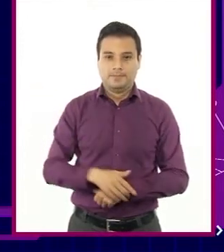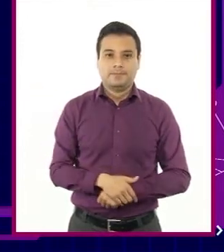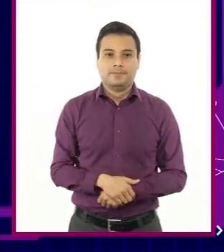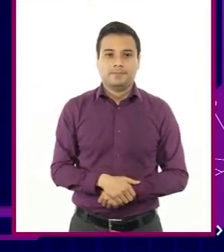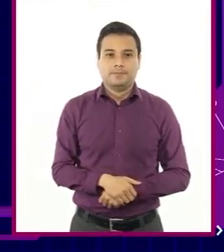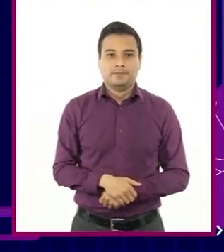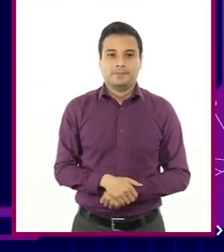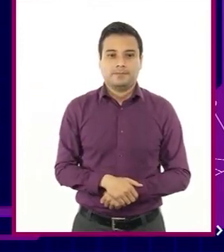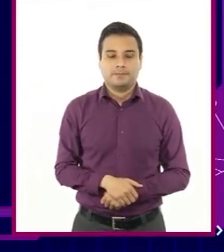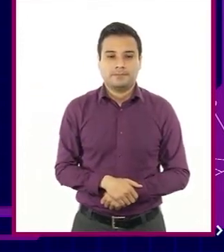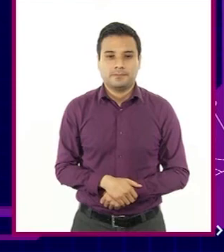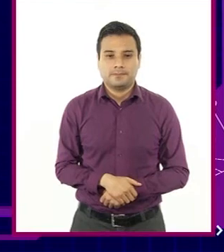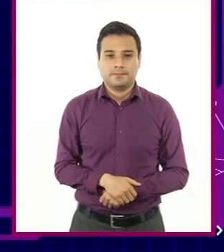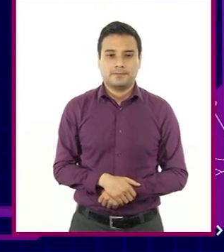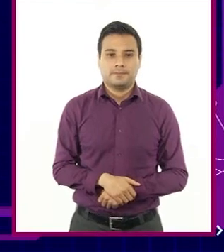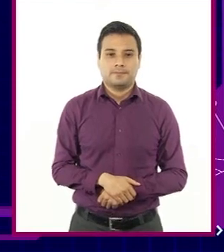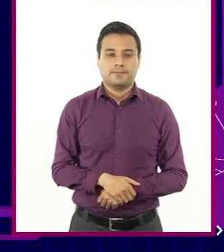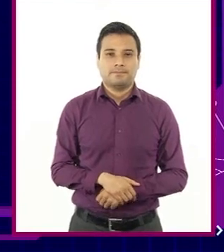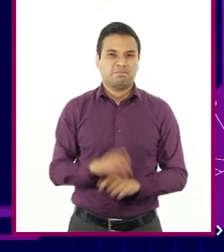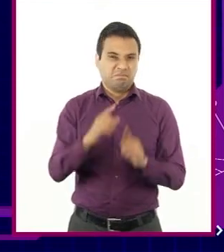591.300 metros entre